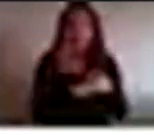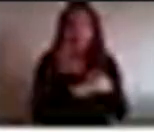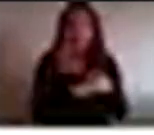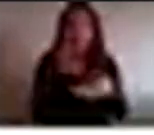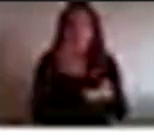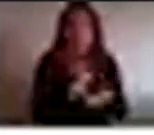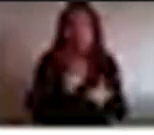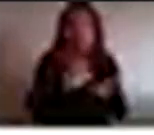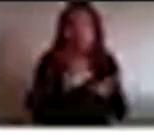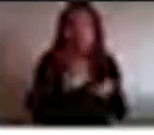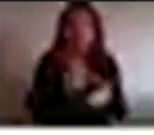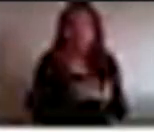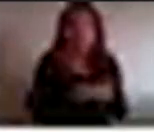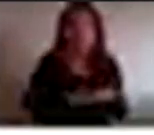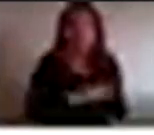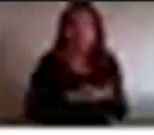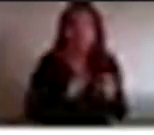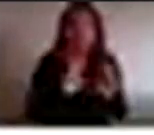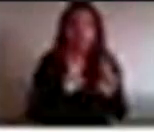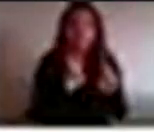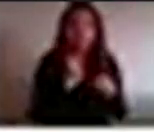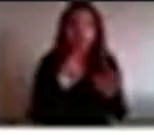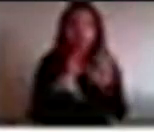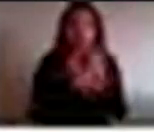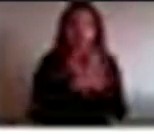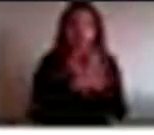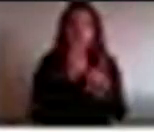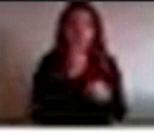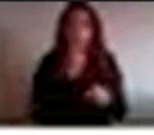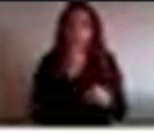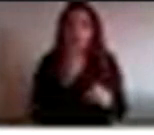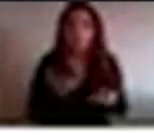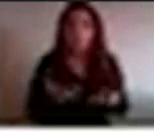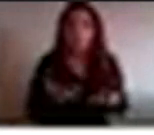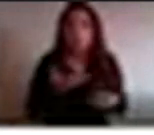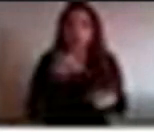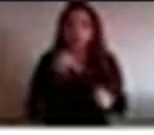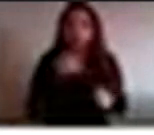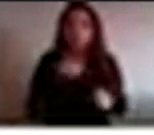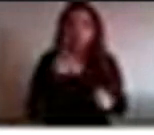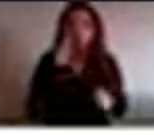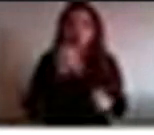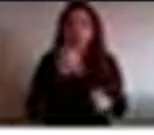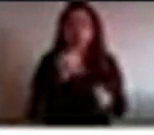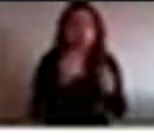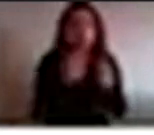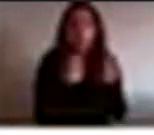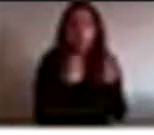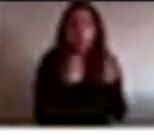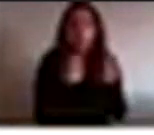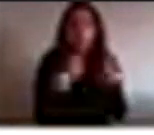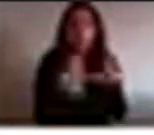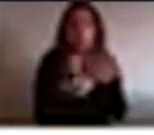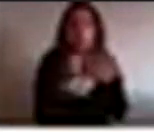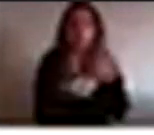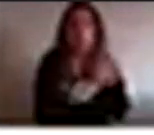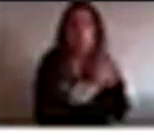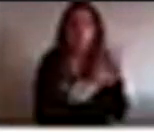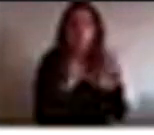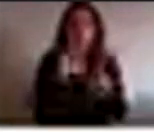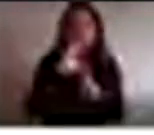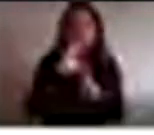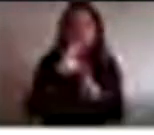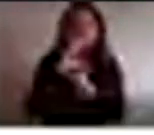porque es súper, demuestra mucho nuestra realidad. por lo menos la idiosincrasia chilena. Se